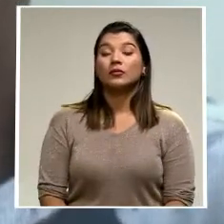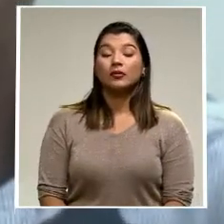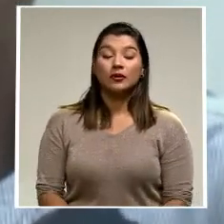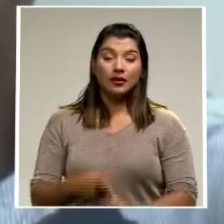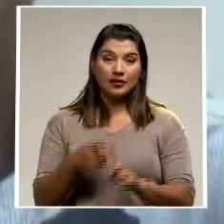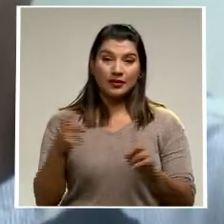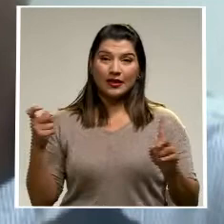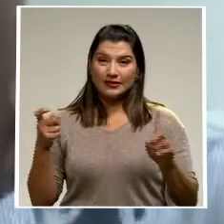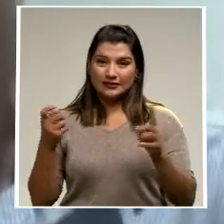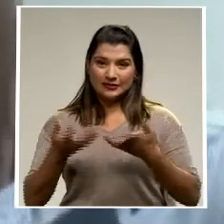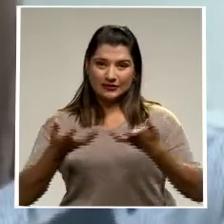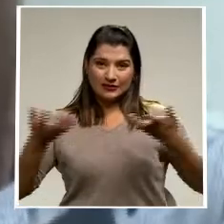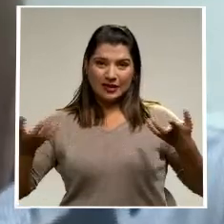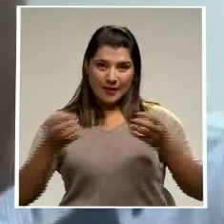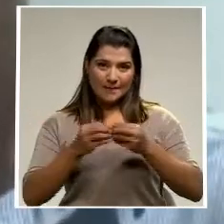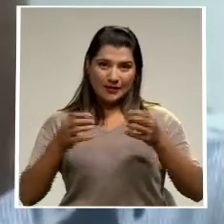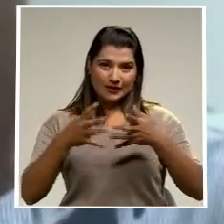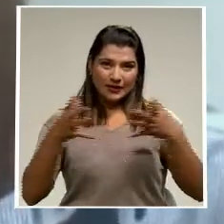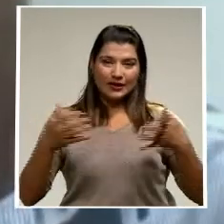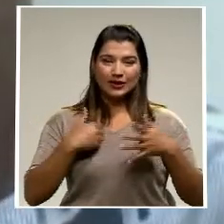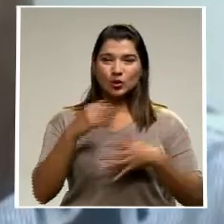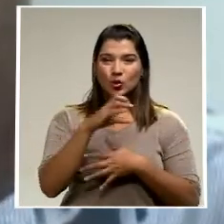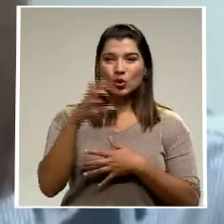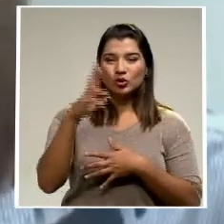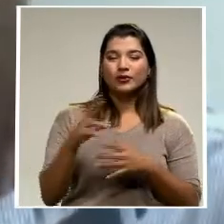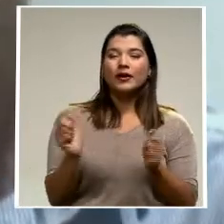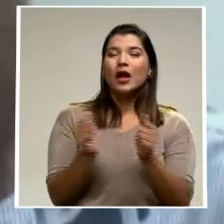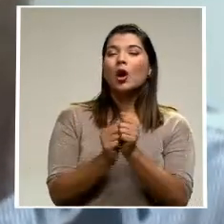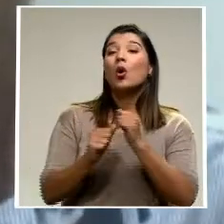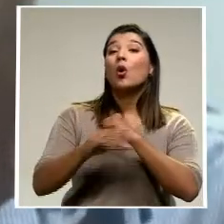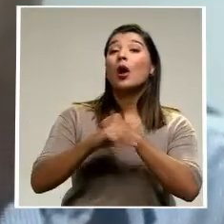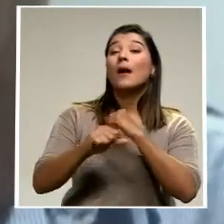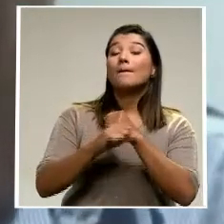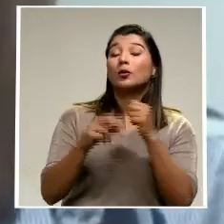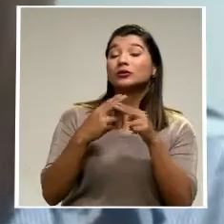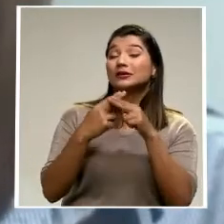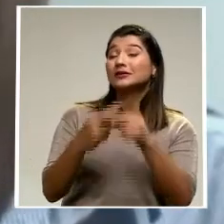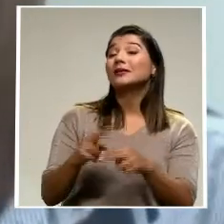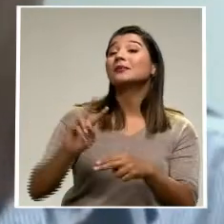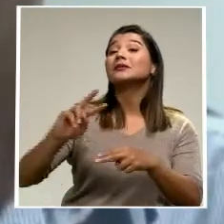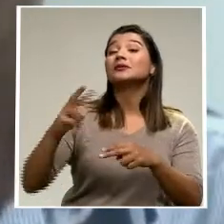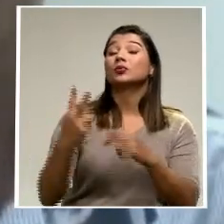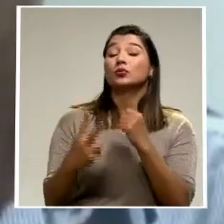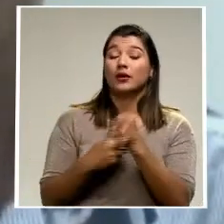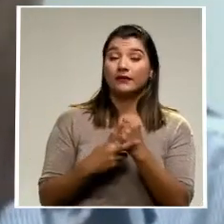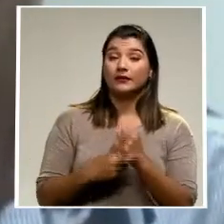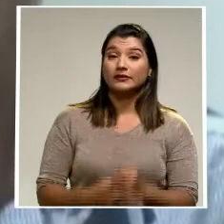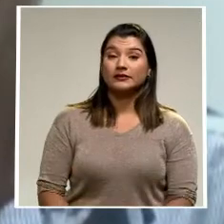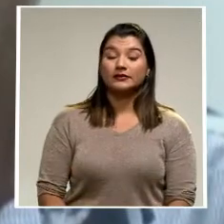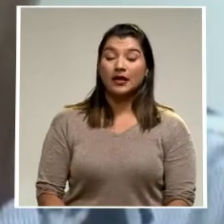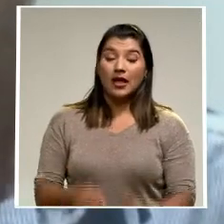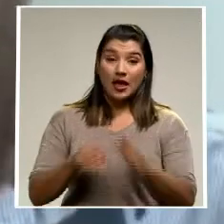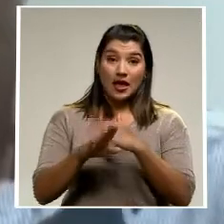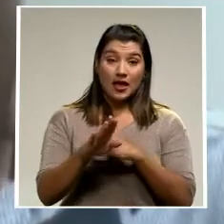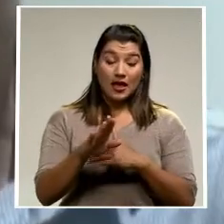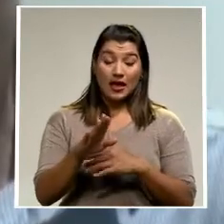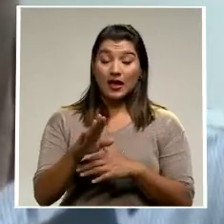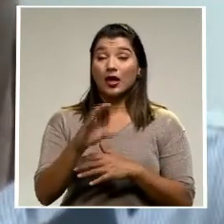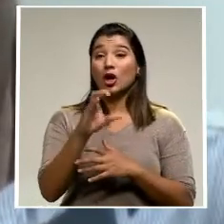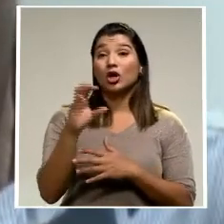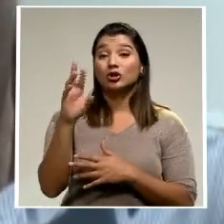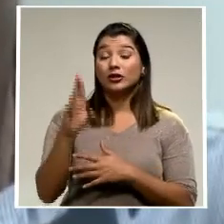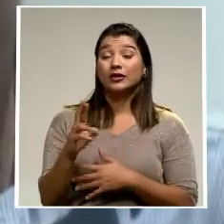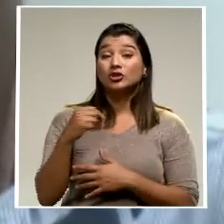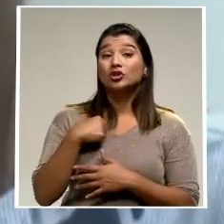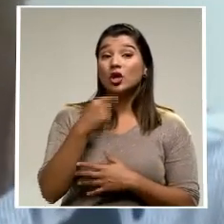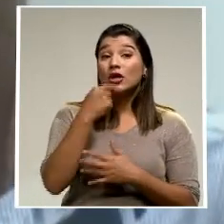este país, que fue con el tema de la campaña de segunda ronda a nivel nacional, te diría que lo que